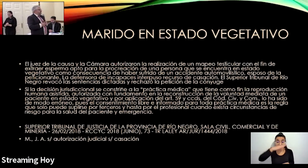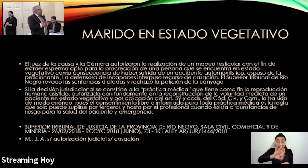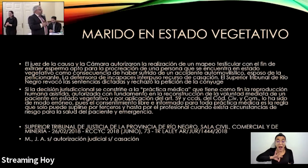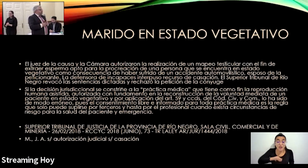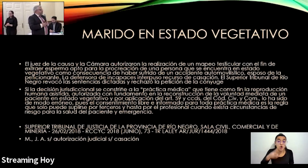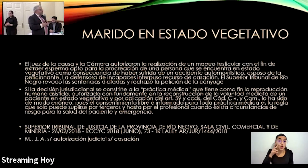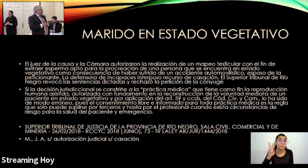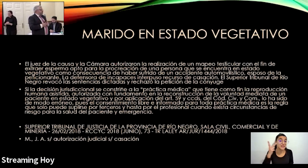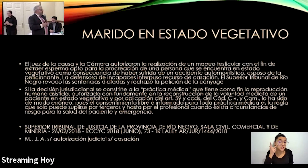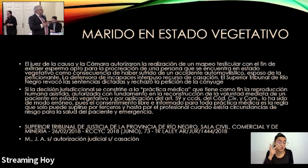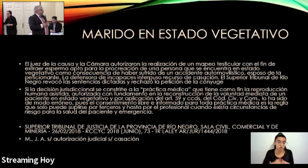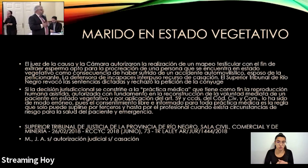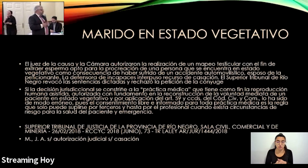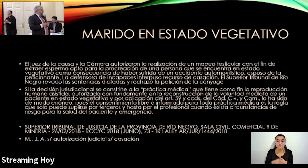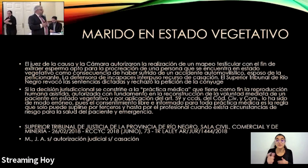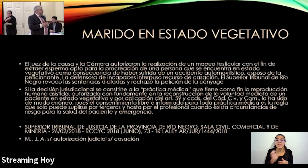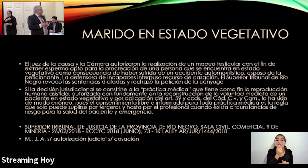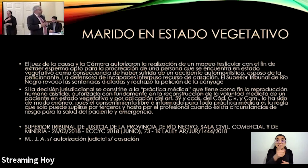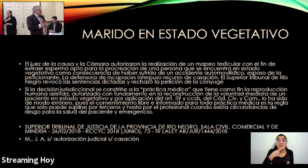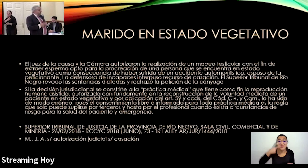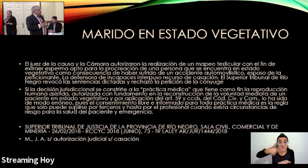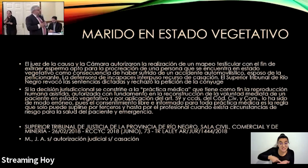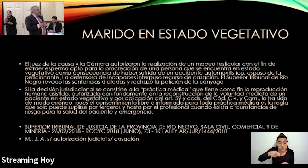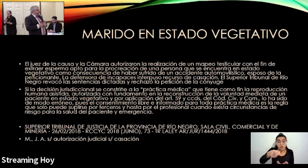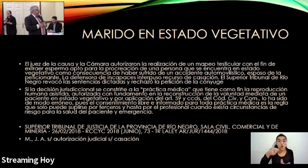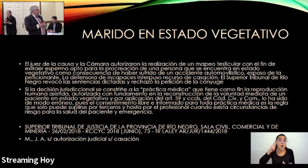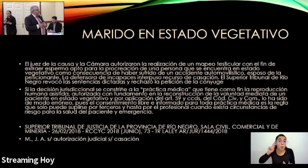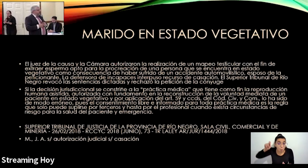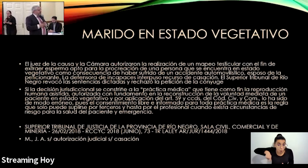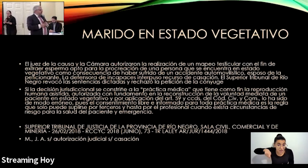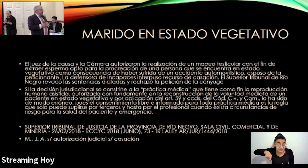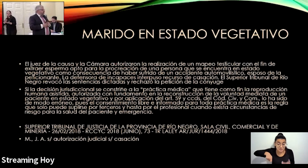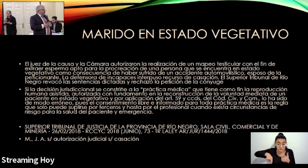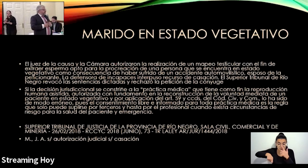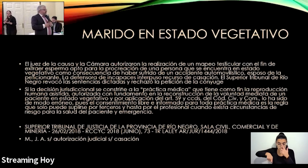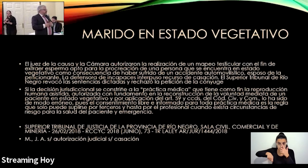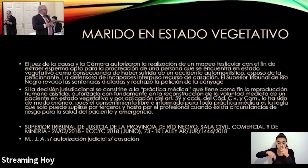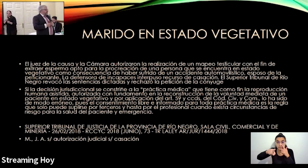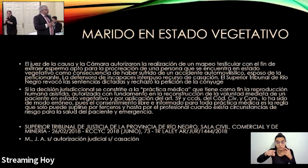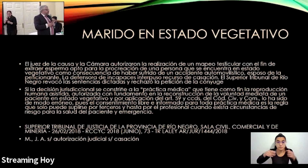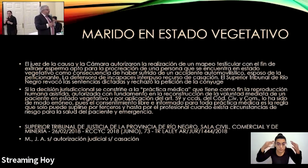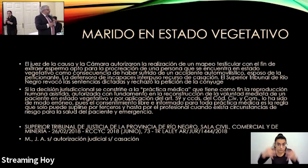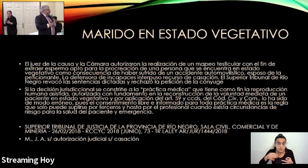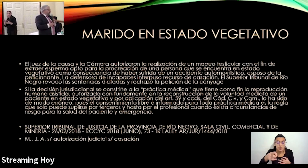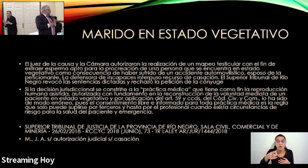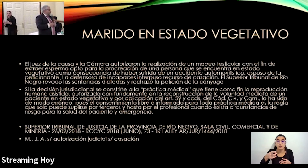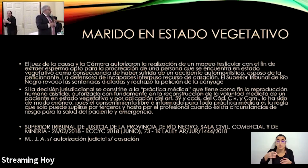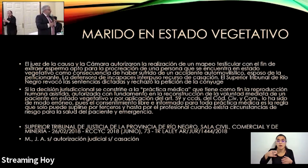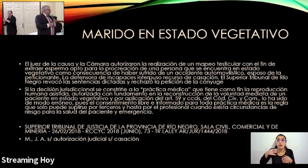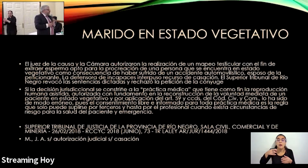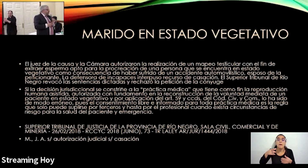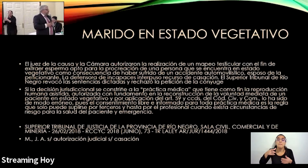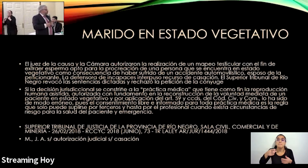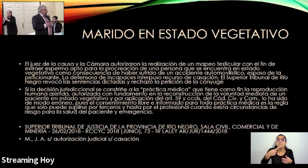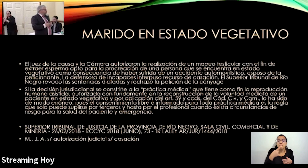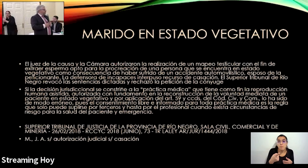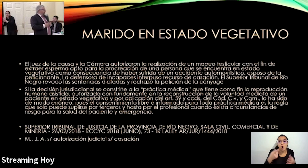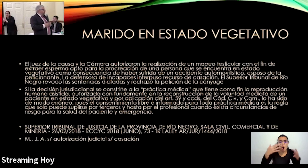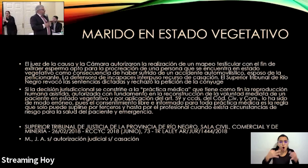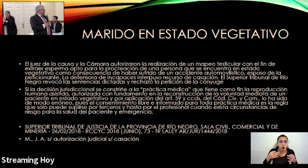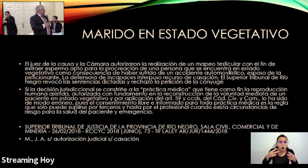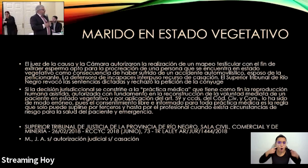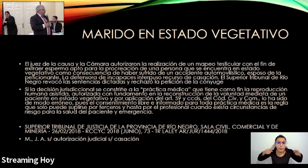2018. Si la decisión jurisdiccional se constriñe a la práctica médica que tiene como fin